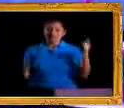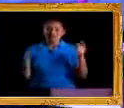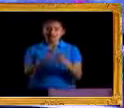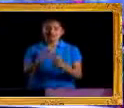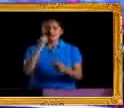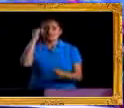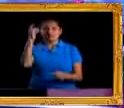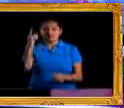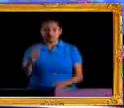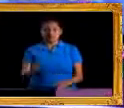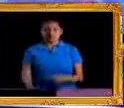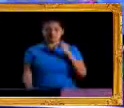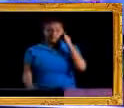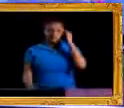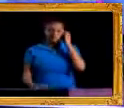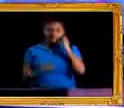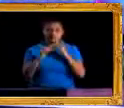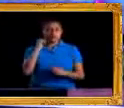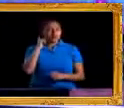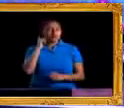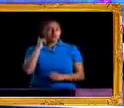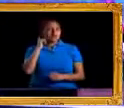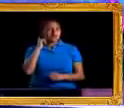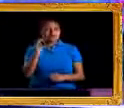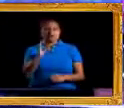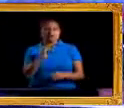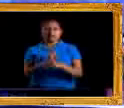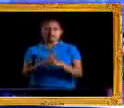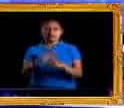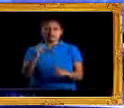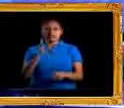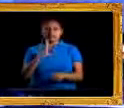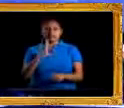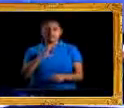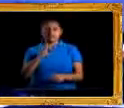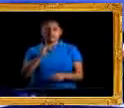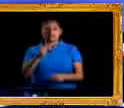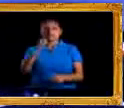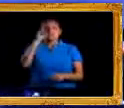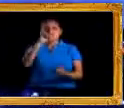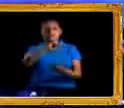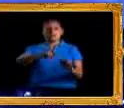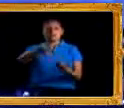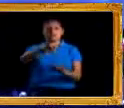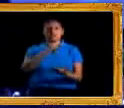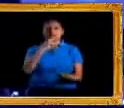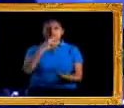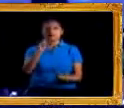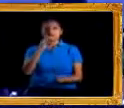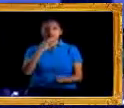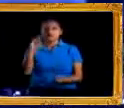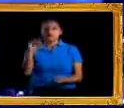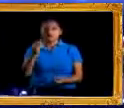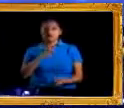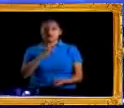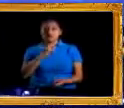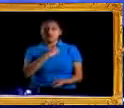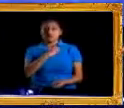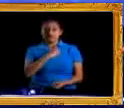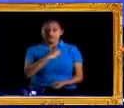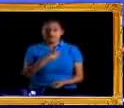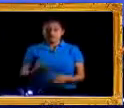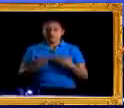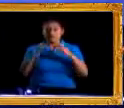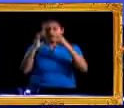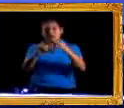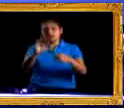de la iglesia, hermano, que tiene aceite, que tiene vino, que tiene presencia. Hermano, eso es lo que yo quería dejarle en su corazón: